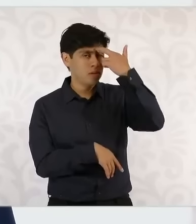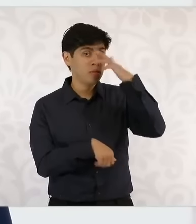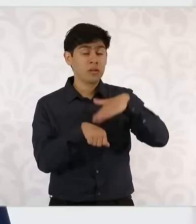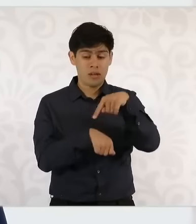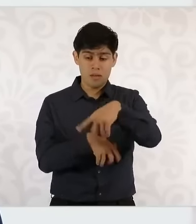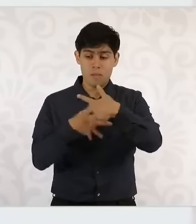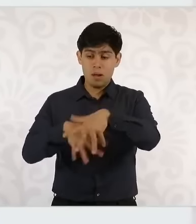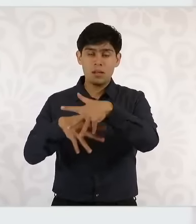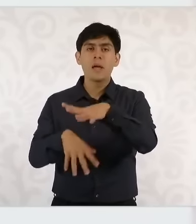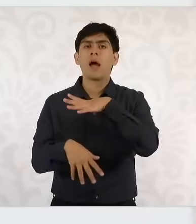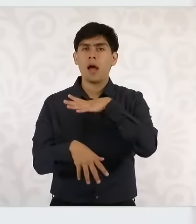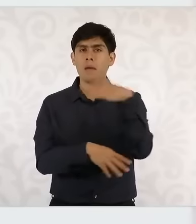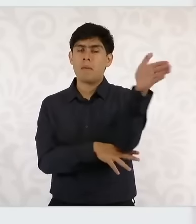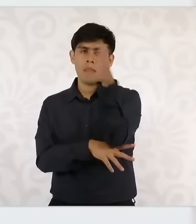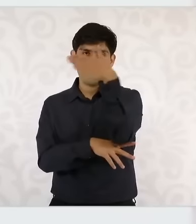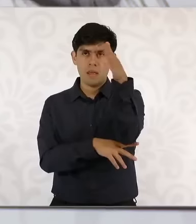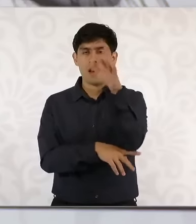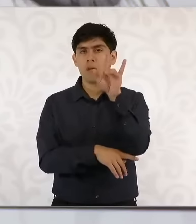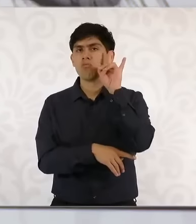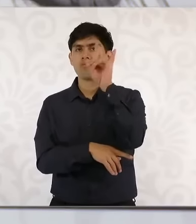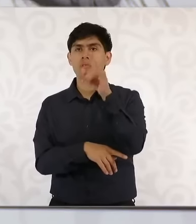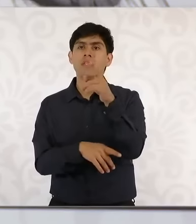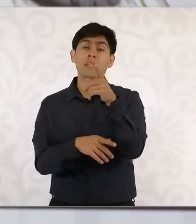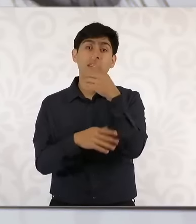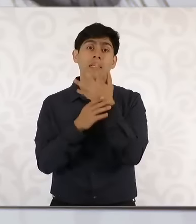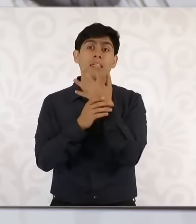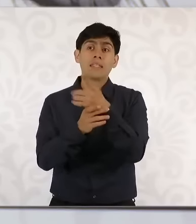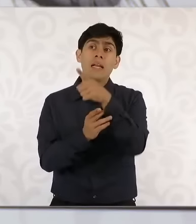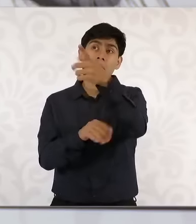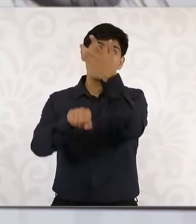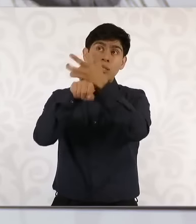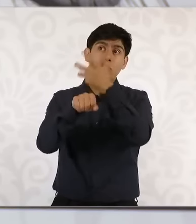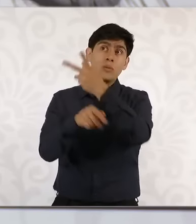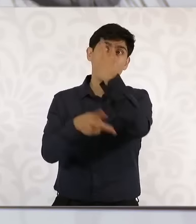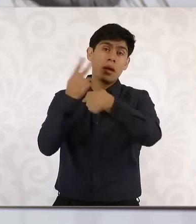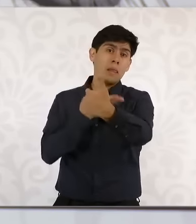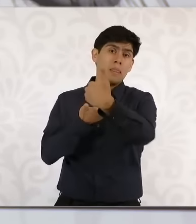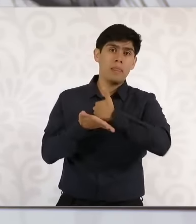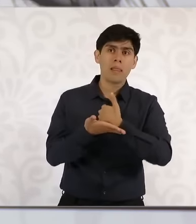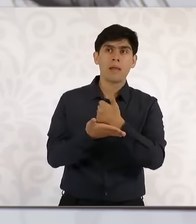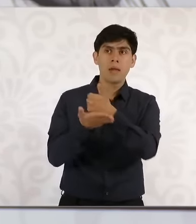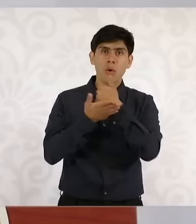marcha de los Estados Unidos. Hay que recordar que la última vez